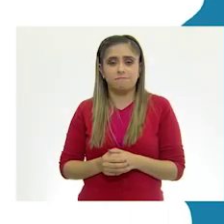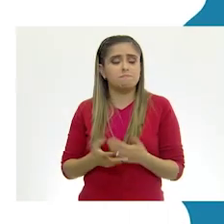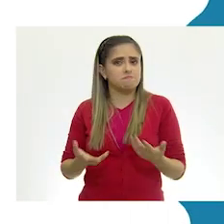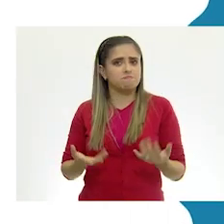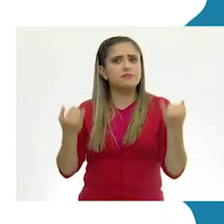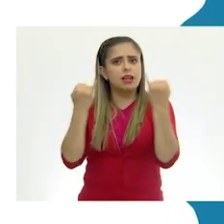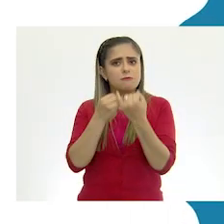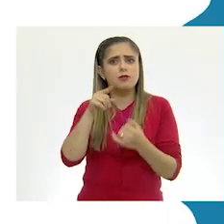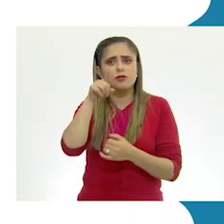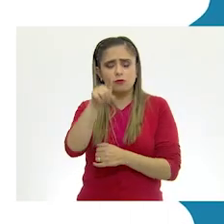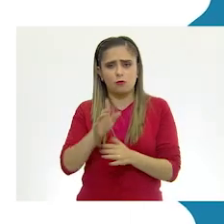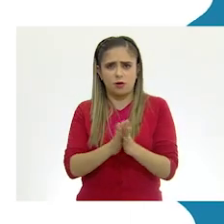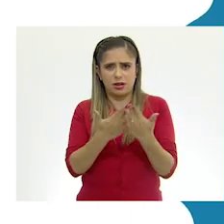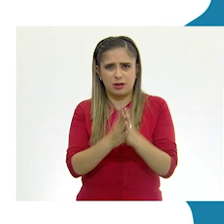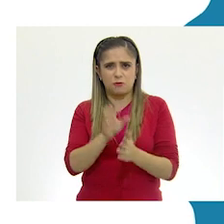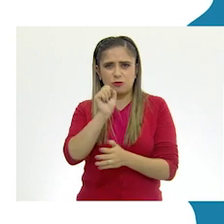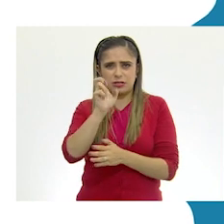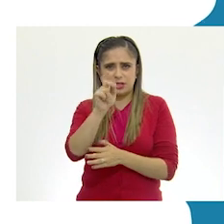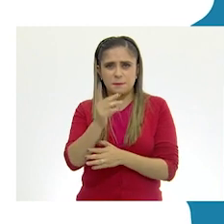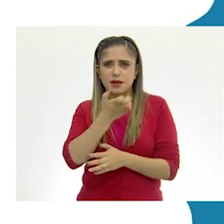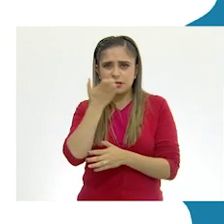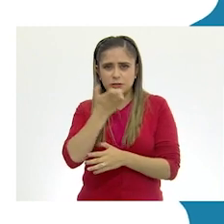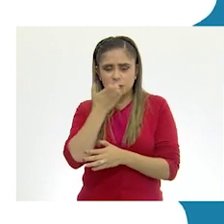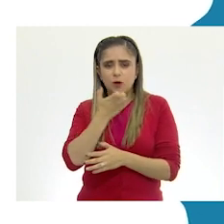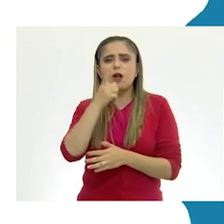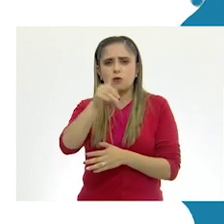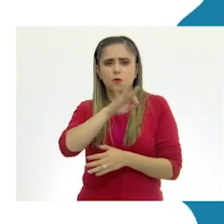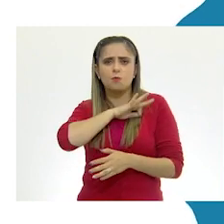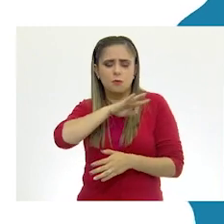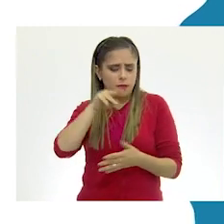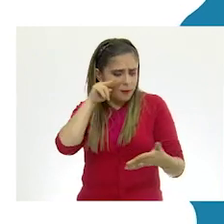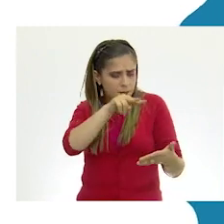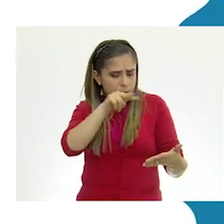También puedes encontrar los libros de texto en la página